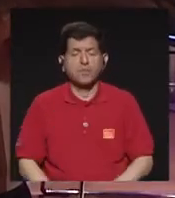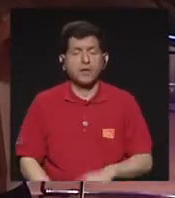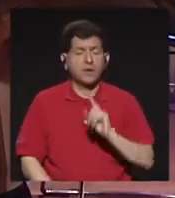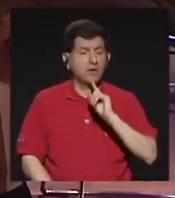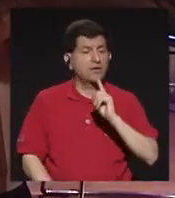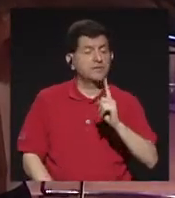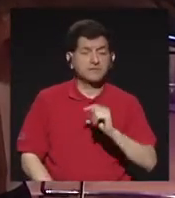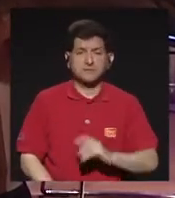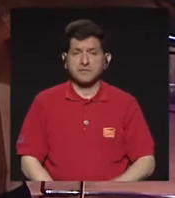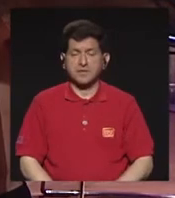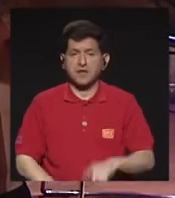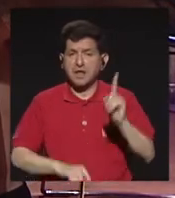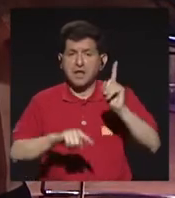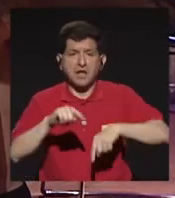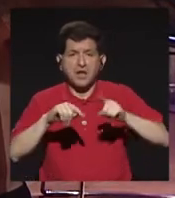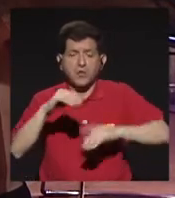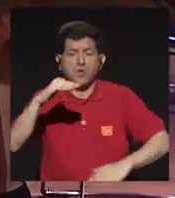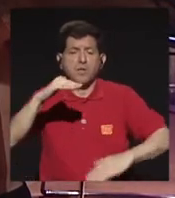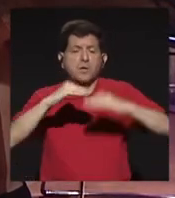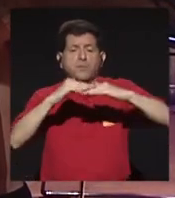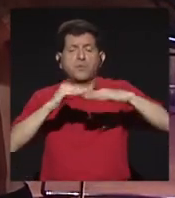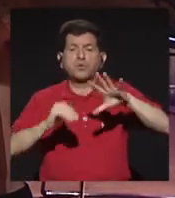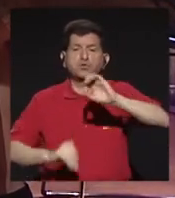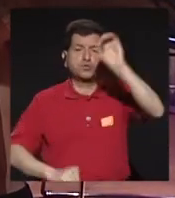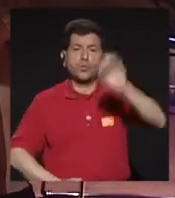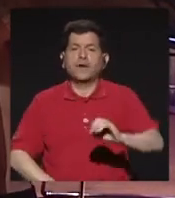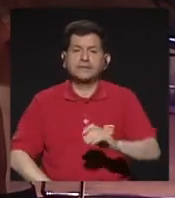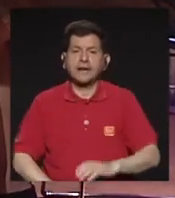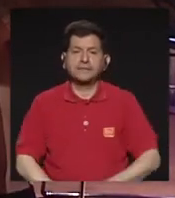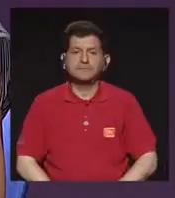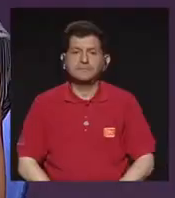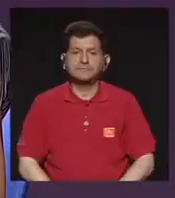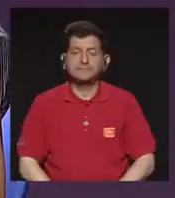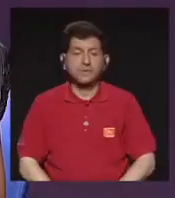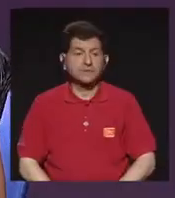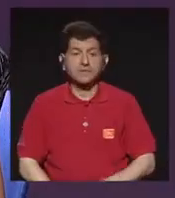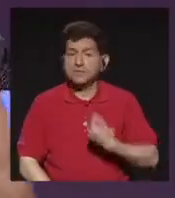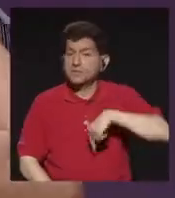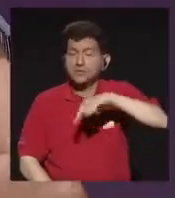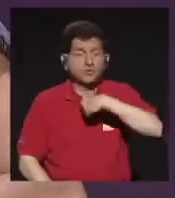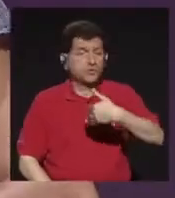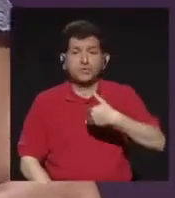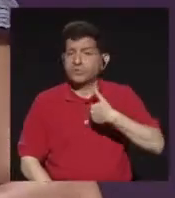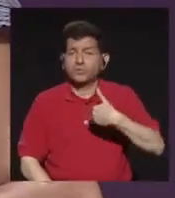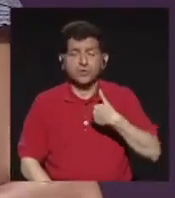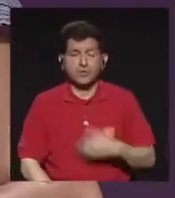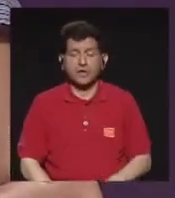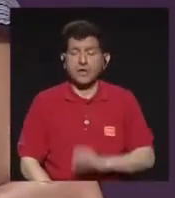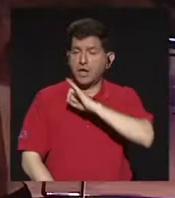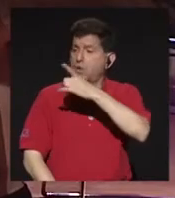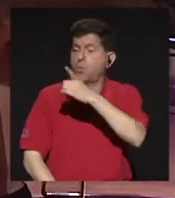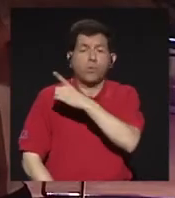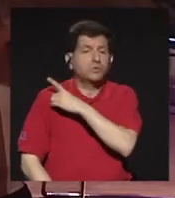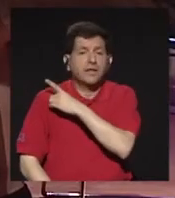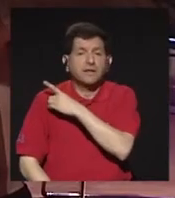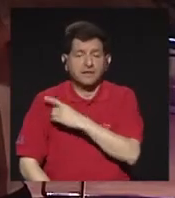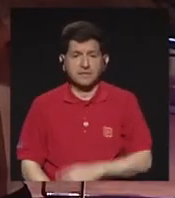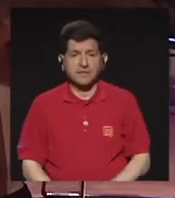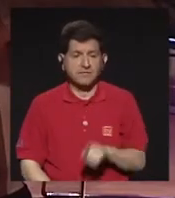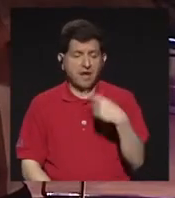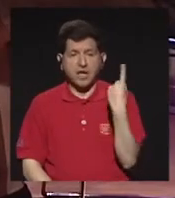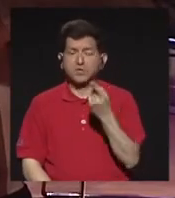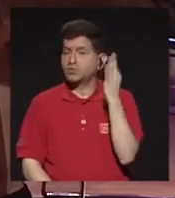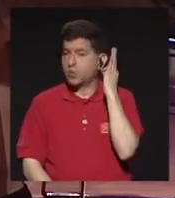diciendo? No pueden ser más del 50%. Entonces, no vamos a tener juntas directivas donde sean